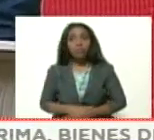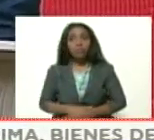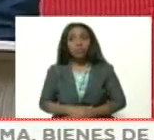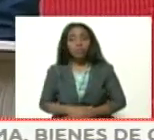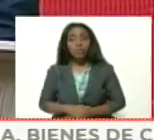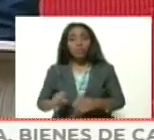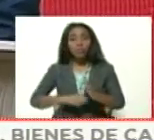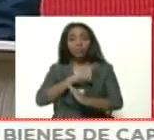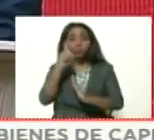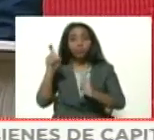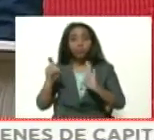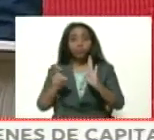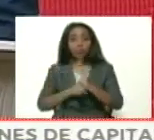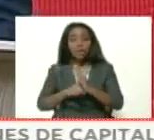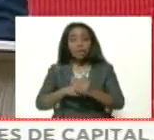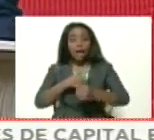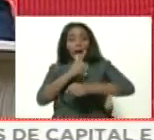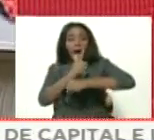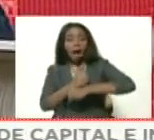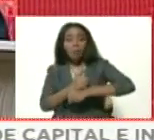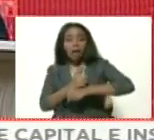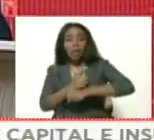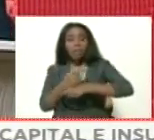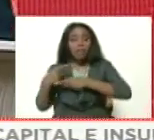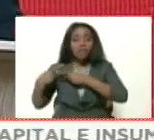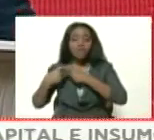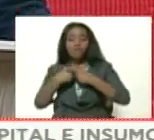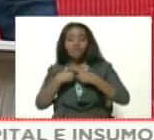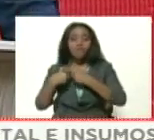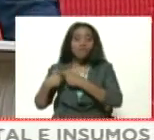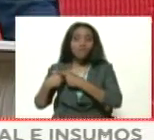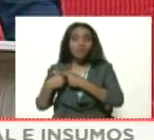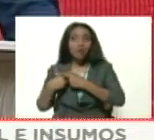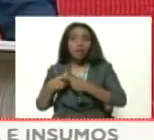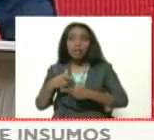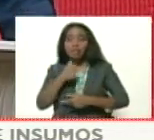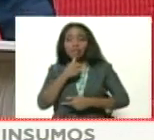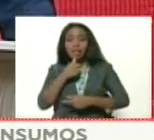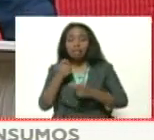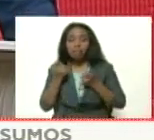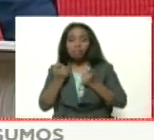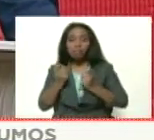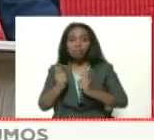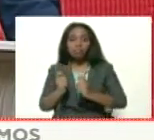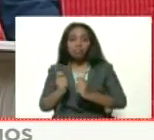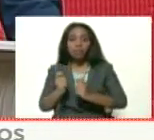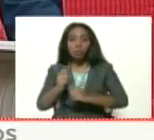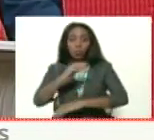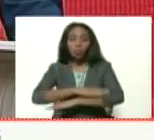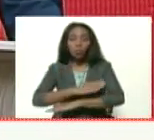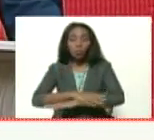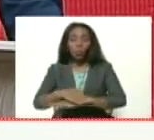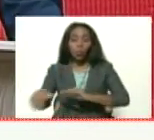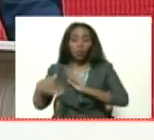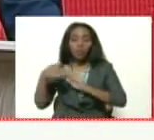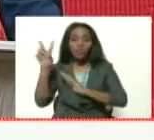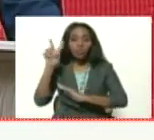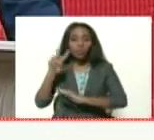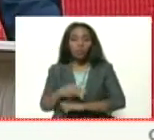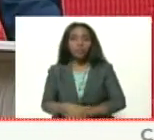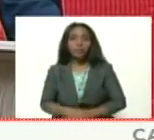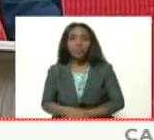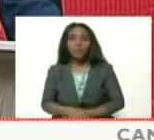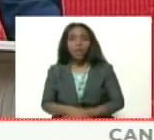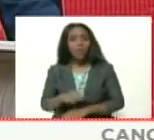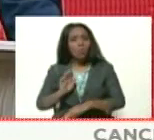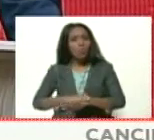total de armas de arsenal de guerra con lo que intentaban actuar contra Venezuela. Por